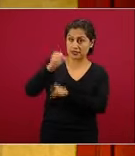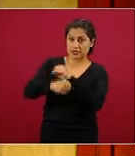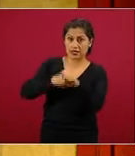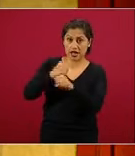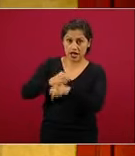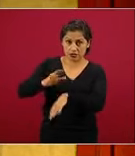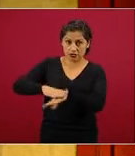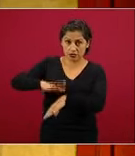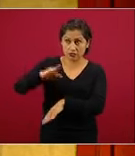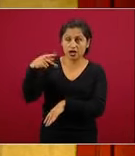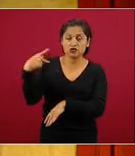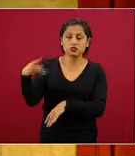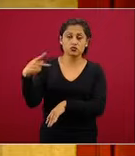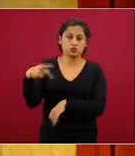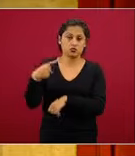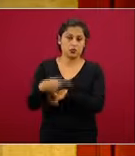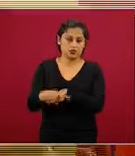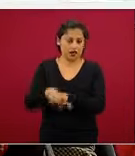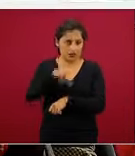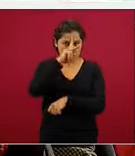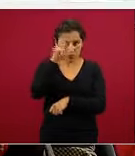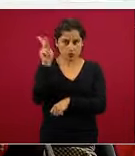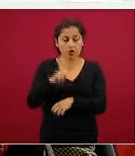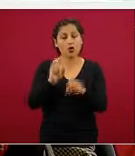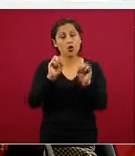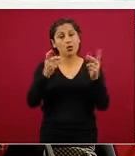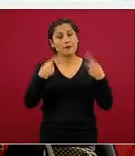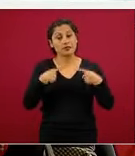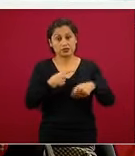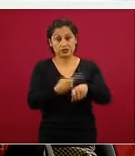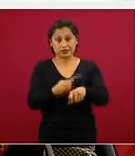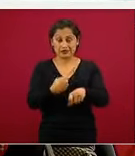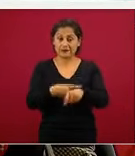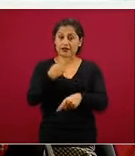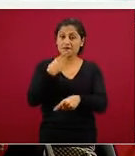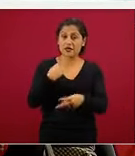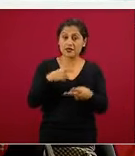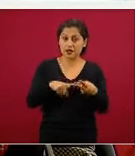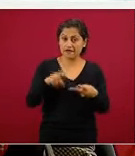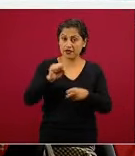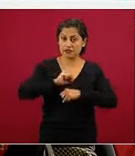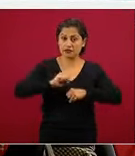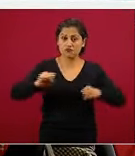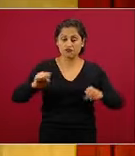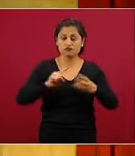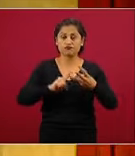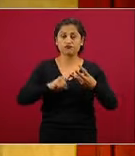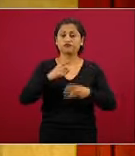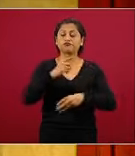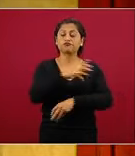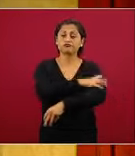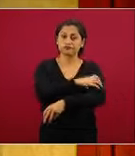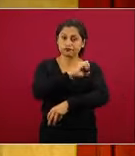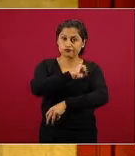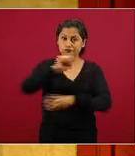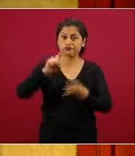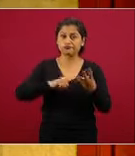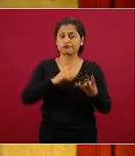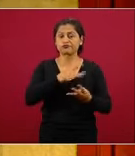tienen ciertas enfermedades crónicas, diabetes, hipertensión, obesidad, enfermedad cardíaca o pulmonar